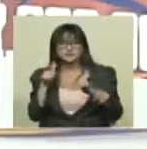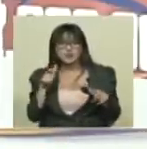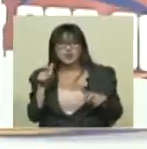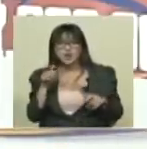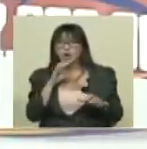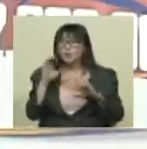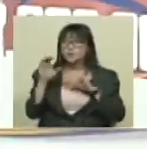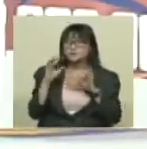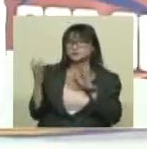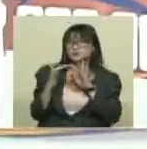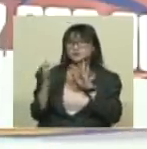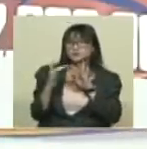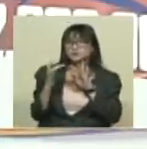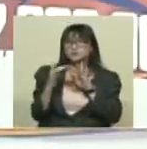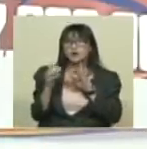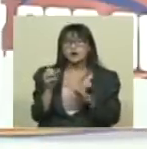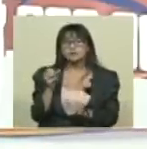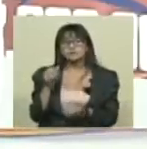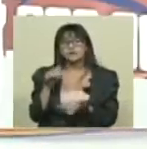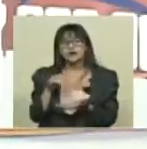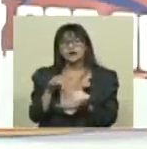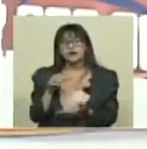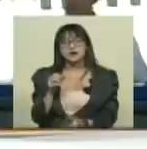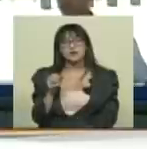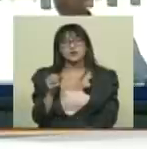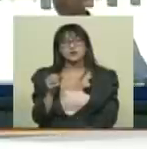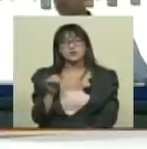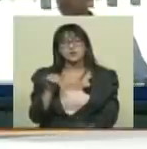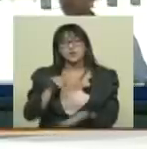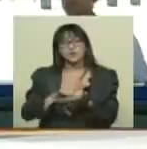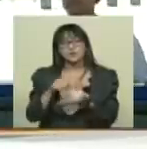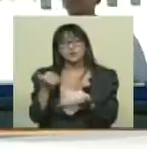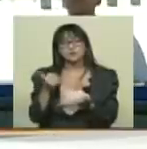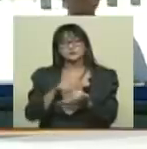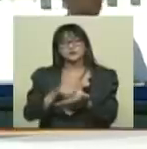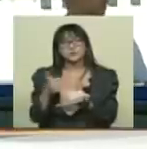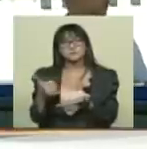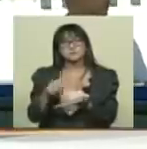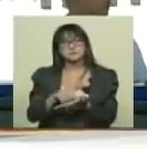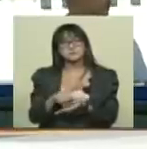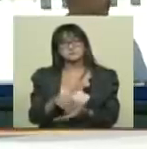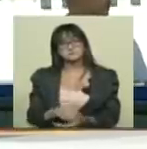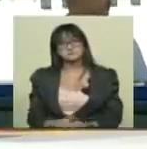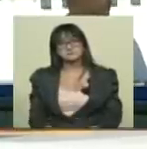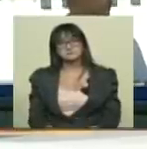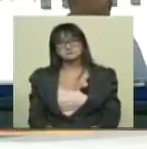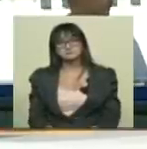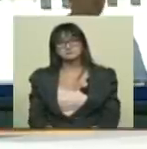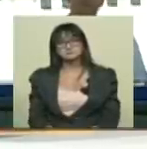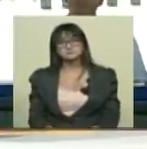pasa comunicándose con él con WhatsApp. Le mandan mensajitos de WhatsApp. ¿Ustedes sabían?